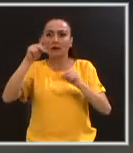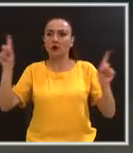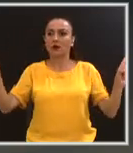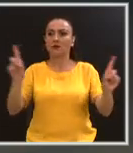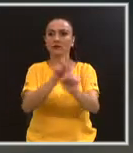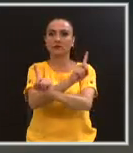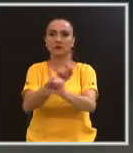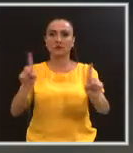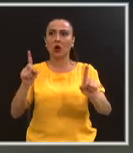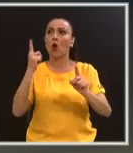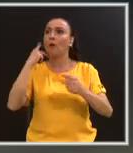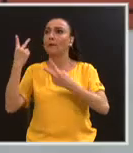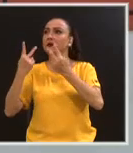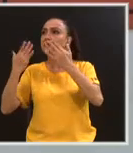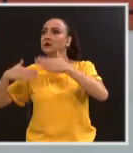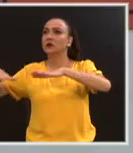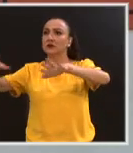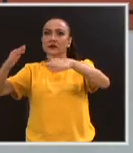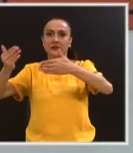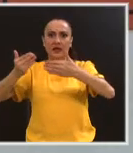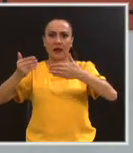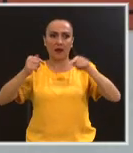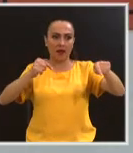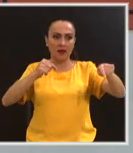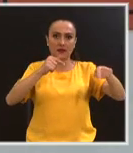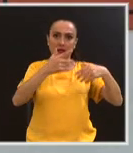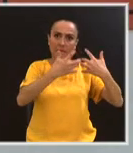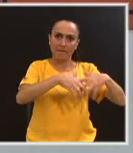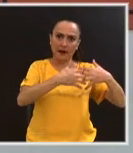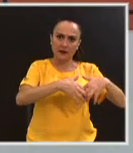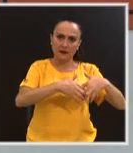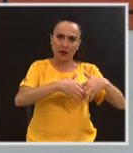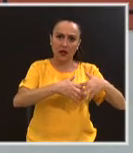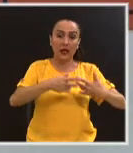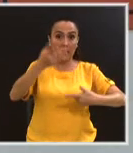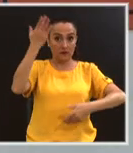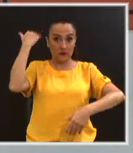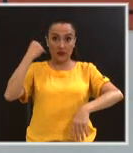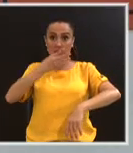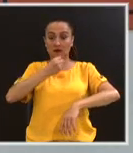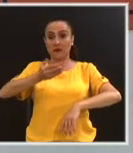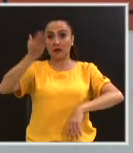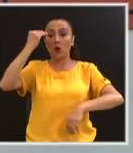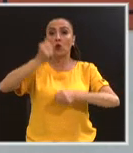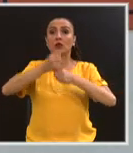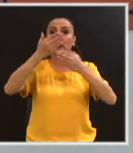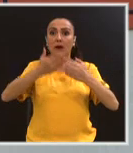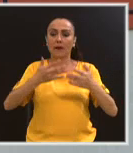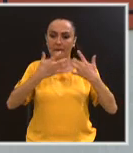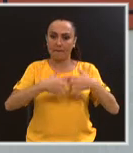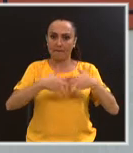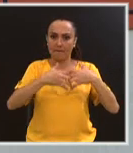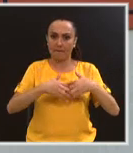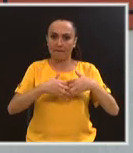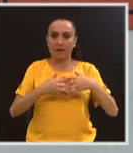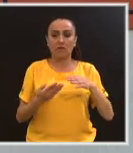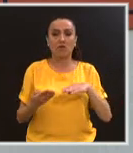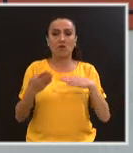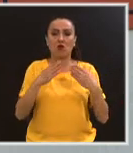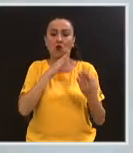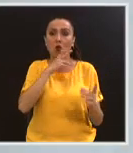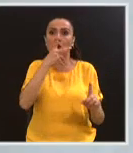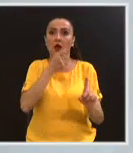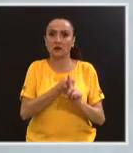vecinos e inmuebles aledaños a la planta envasadora el caso se remonta a diciembre pasado Cuando un trabajador de la empresa perdió la vida tras un